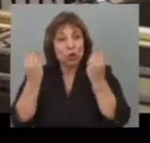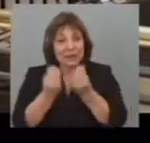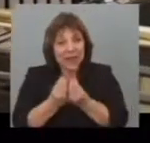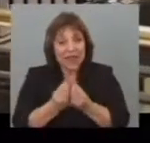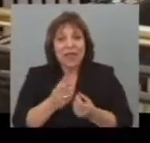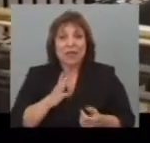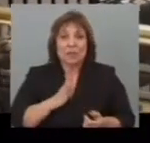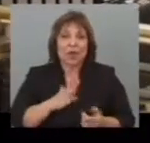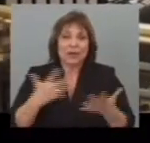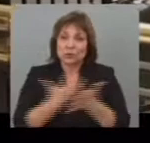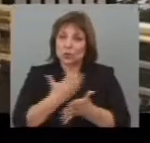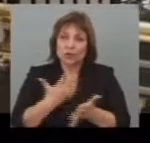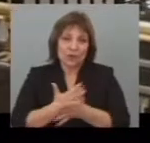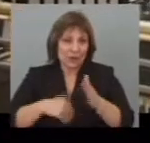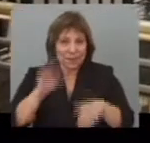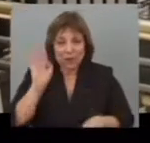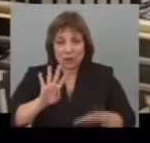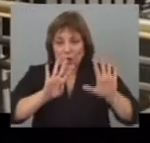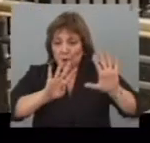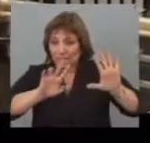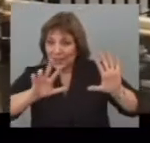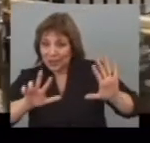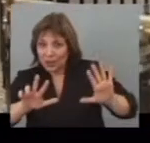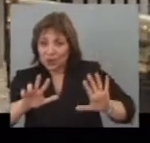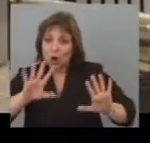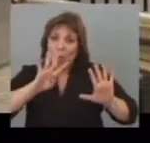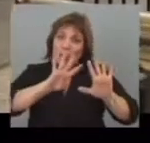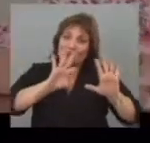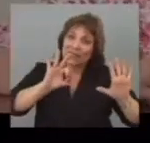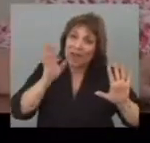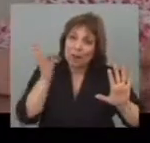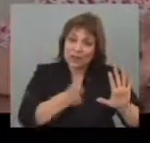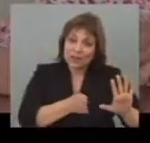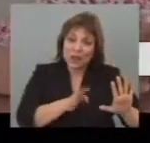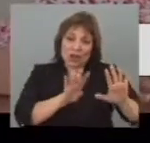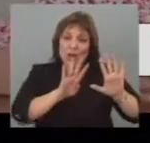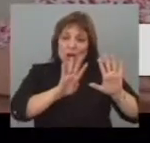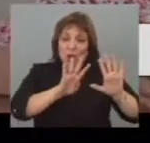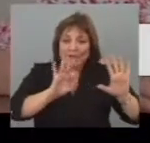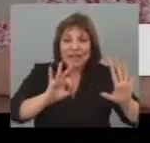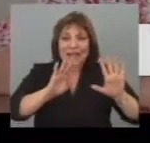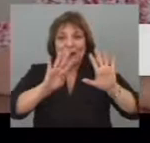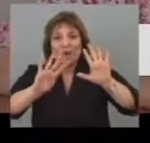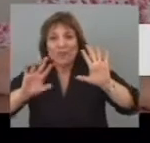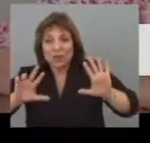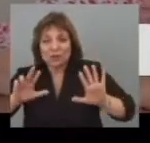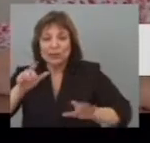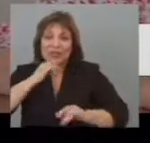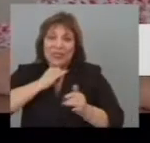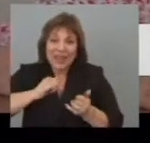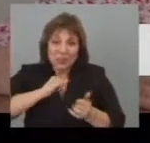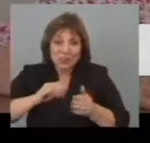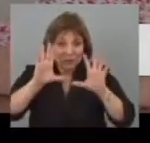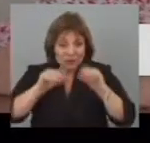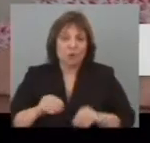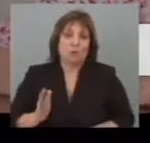como agredida. Entre un 98 y 90%, de 98 a 90, 95% de denuncias